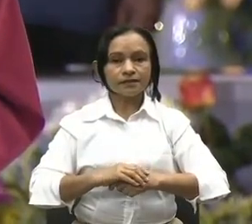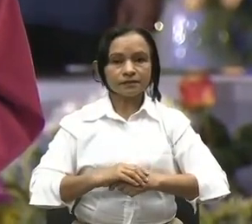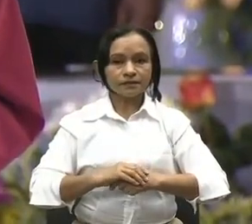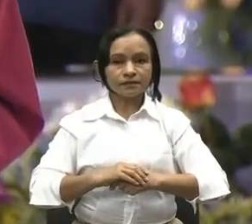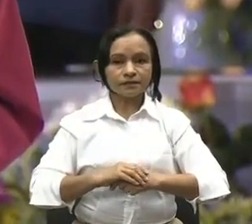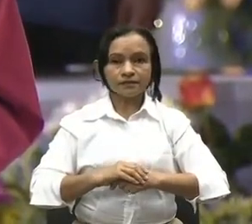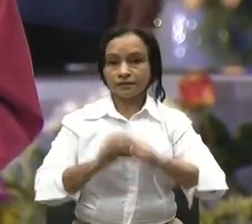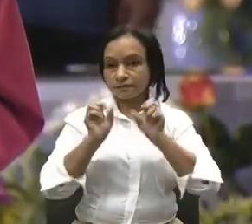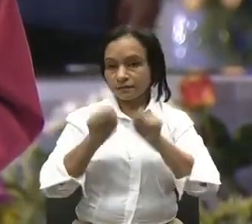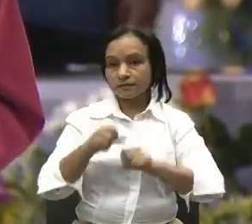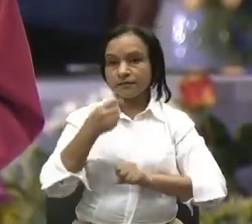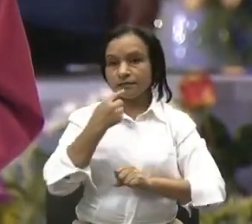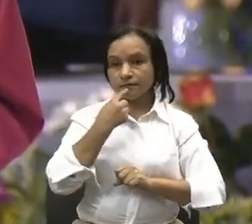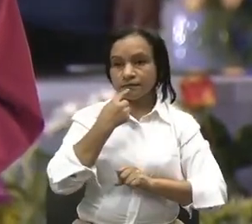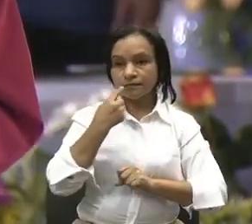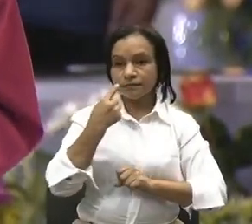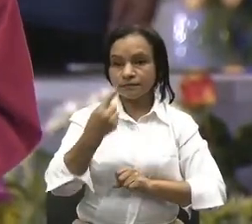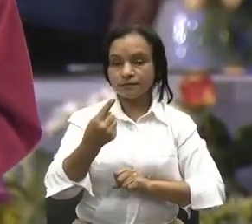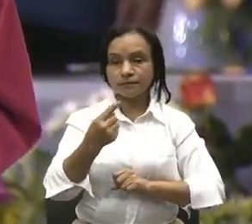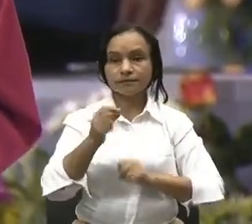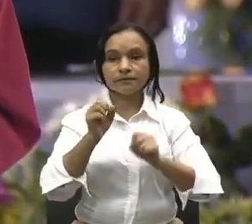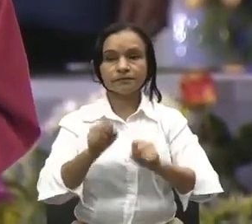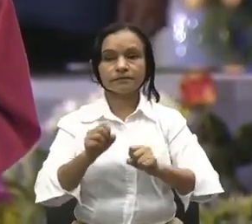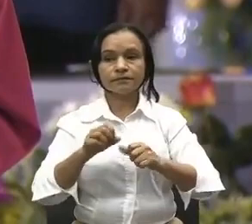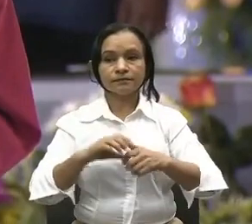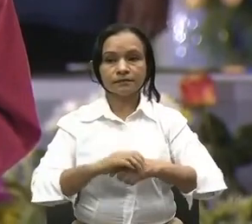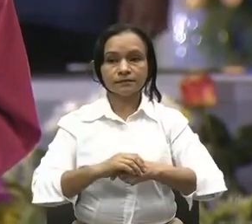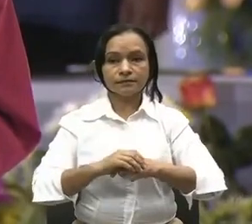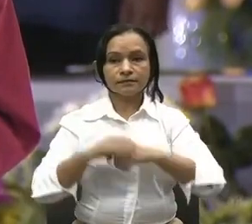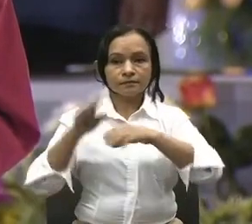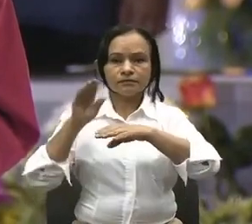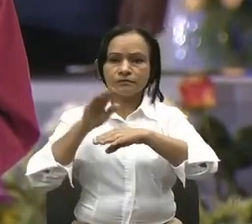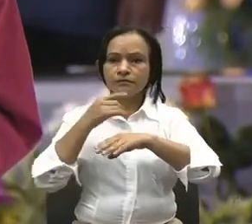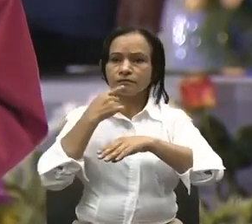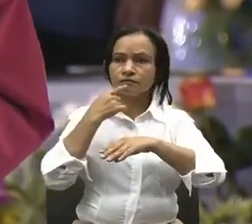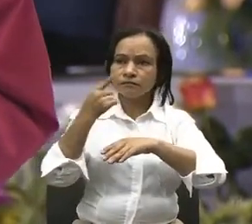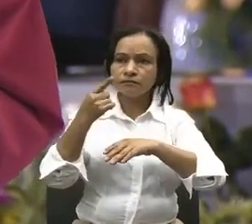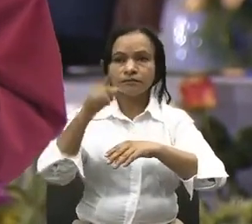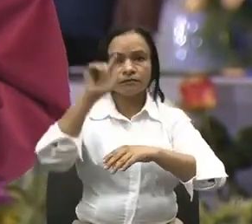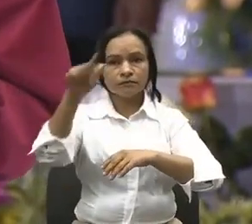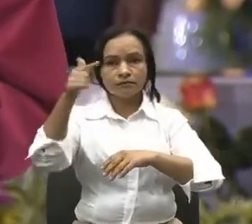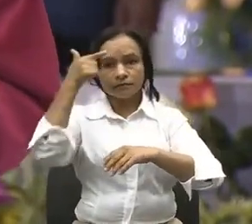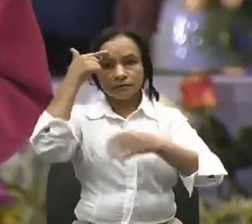Podría decir que hacer este llamado al gobierno de los Estados Unidos